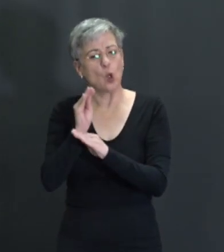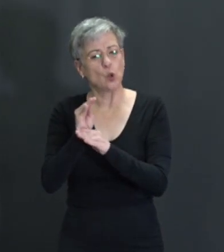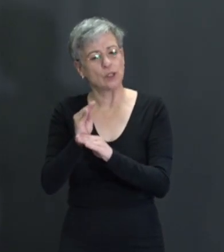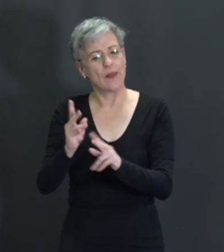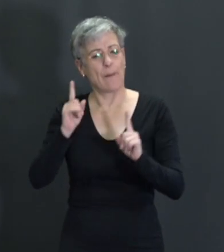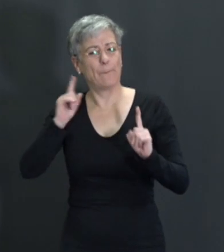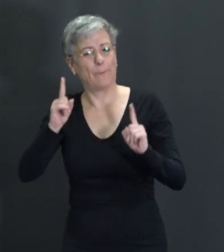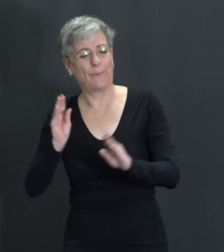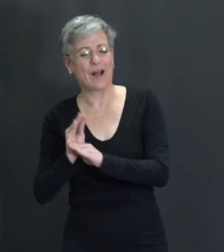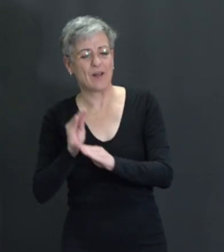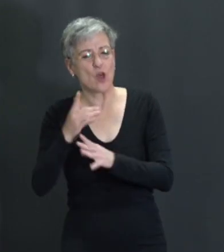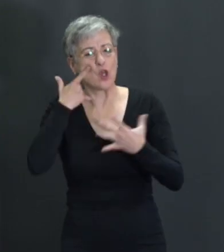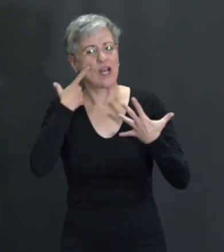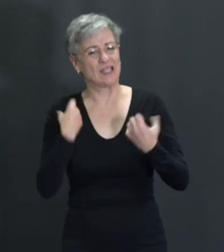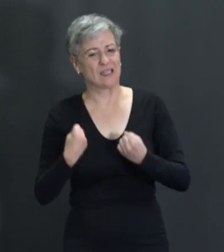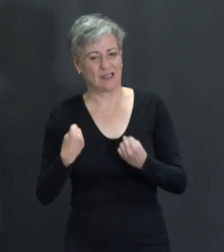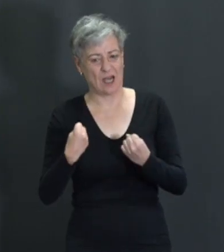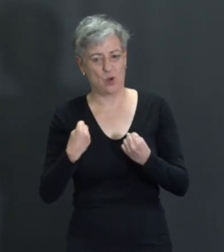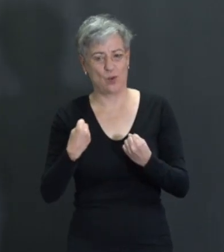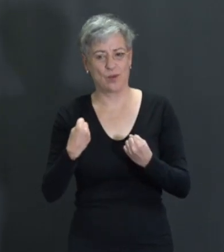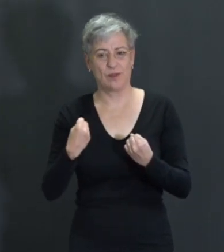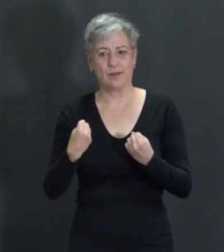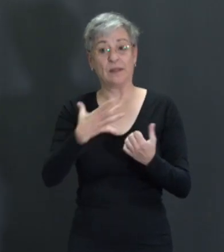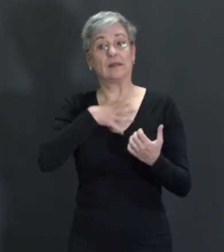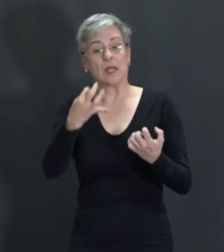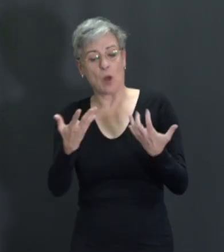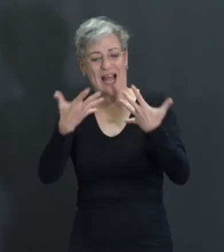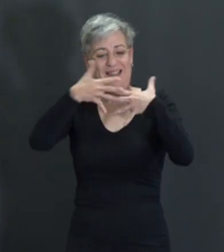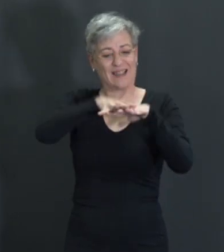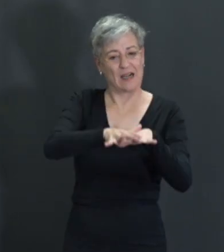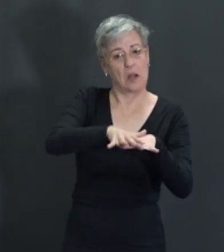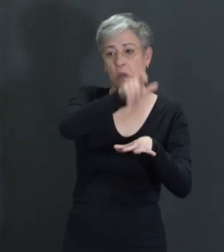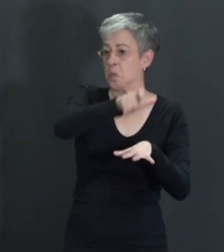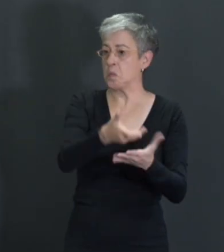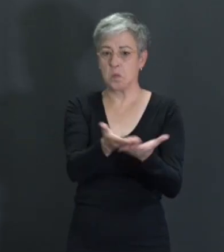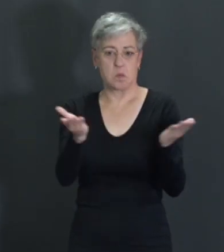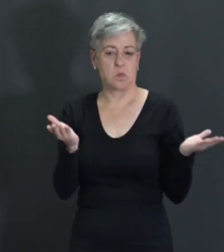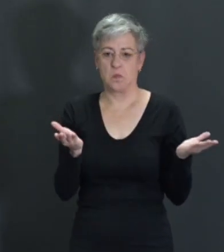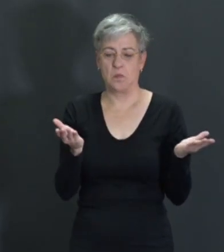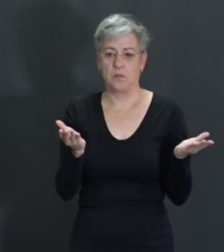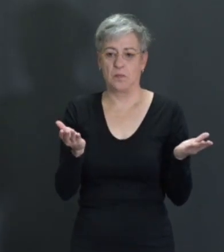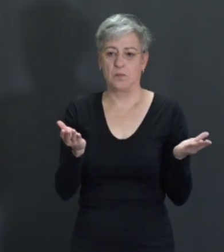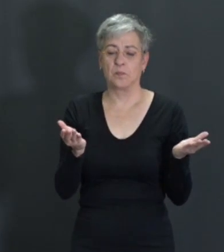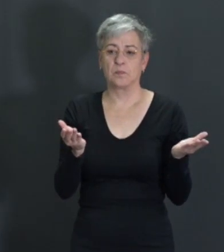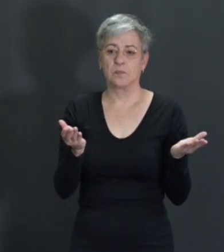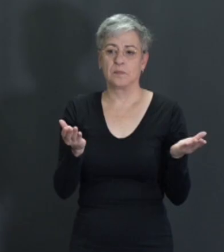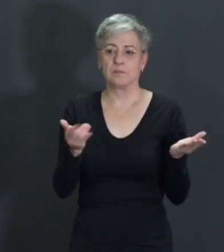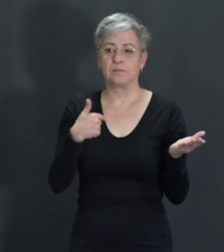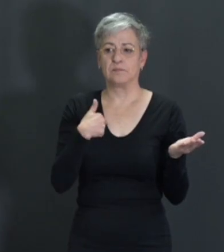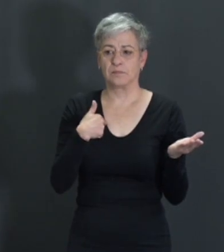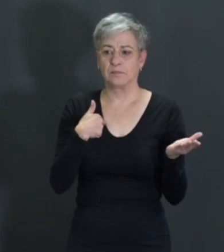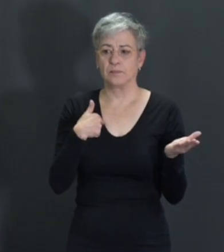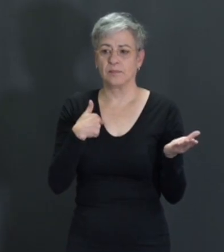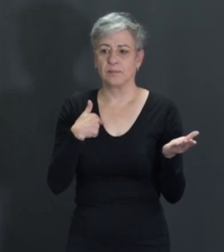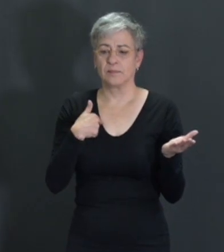de promoción de salud que pueden estar perfectamente integradas en la población general. Creo que esto además